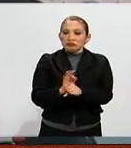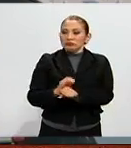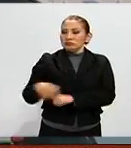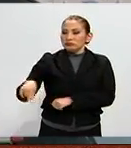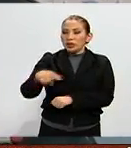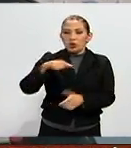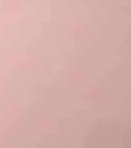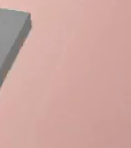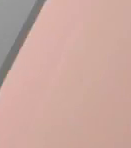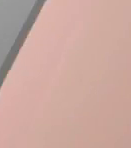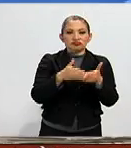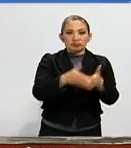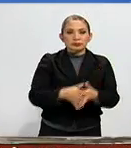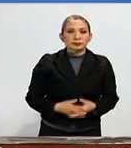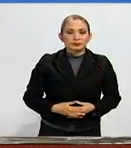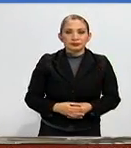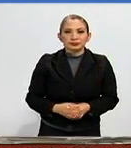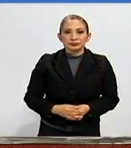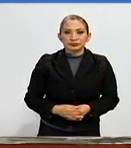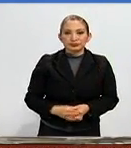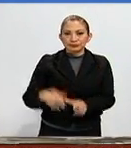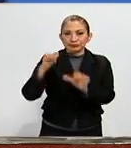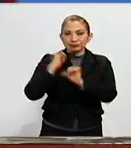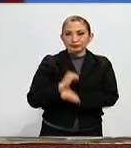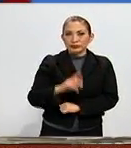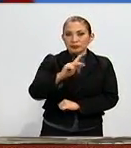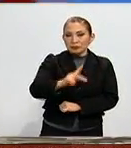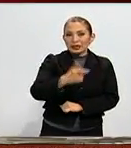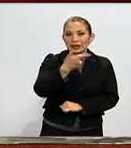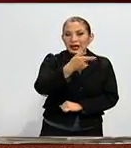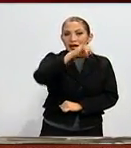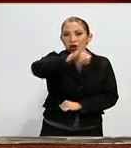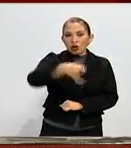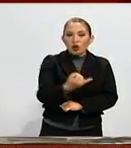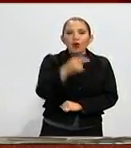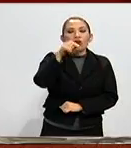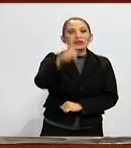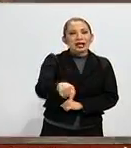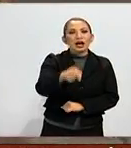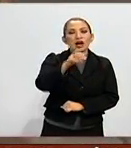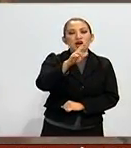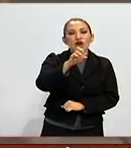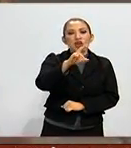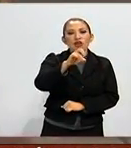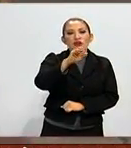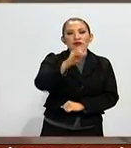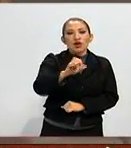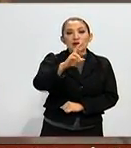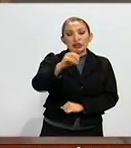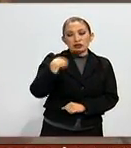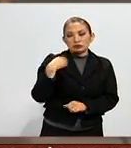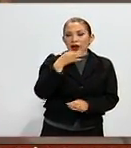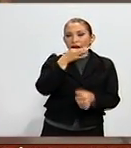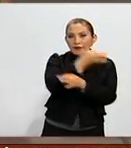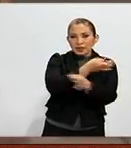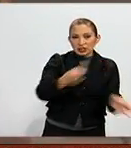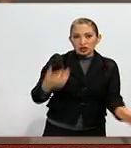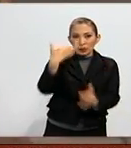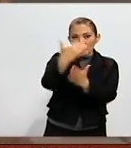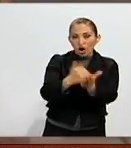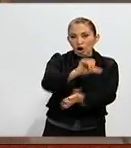en los puertos. El procurador de Justicia del Distrito Federal, Rodolfo Ríos Garza, informó que en el último año logró